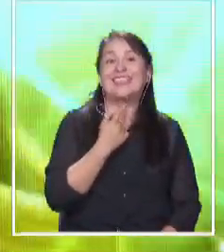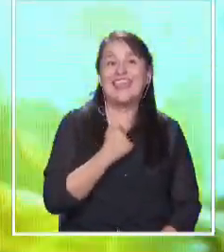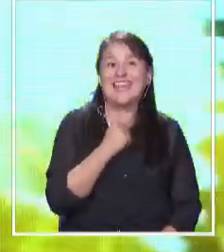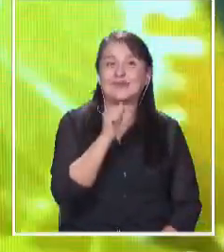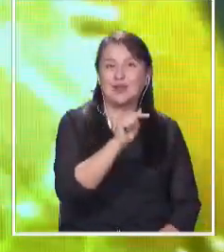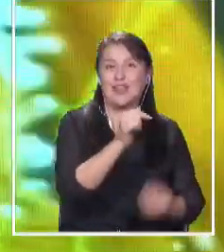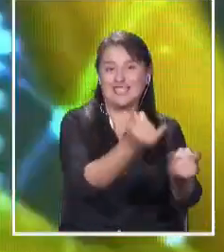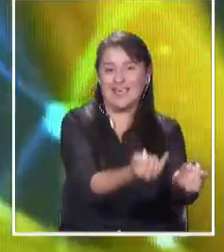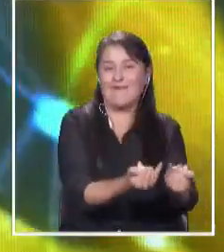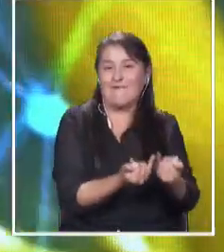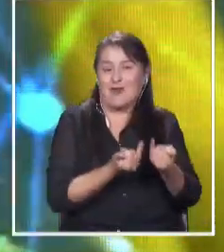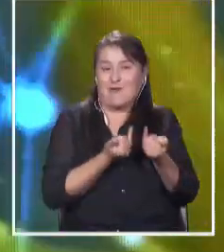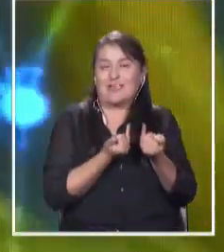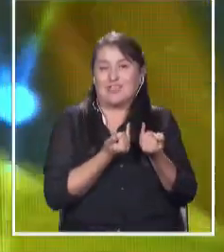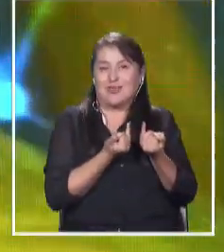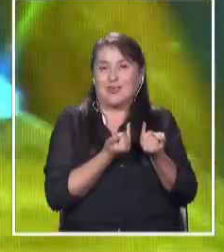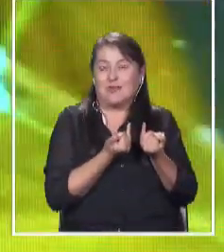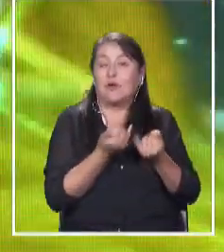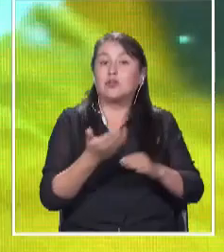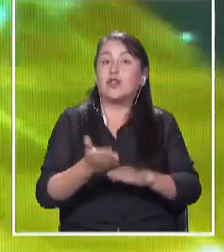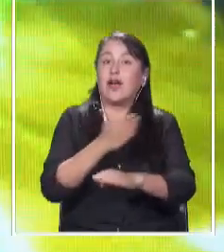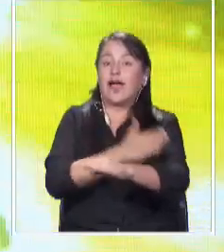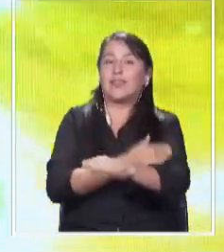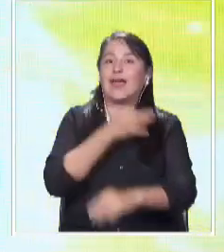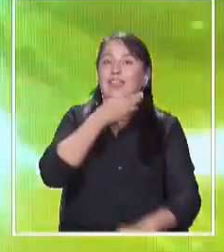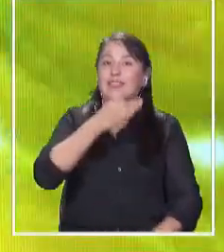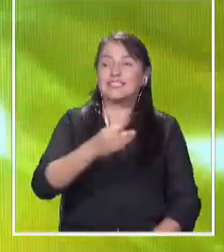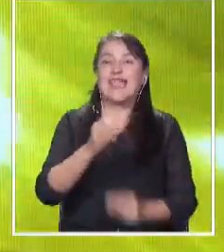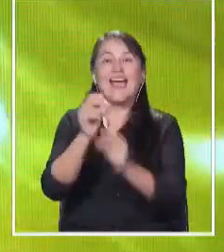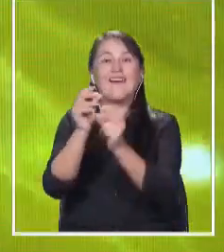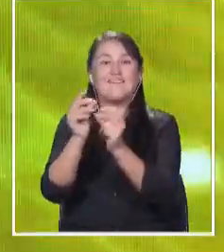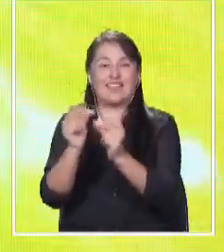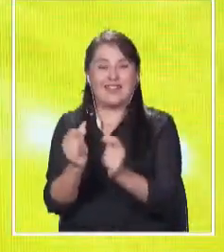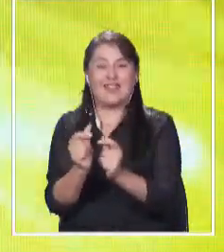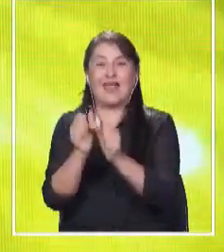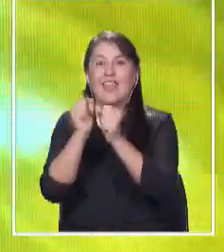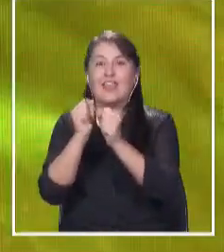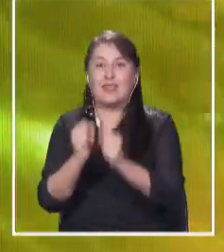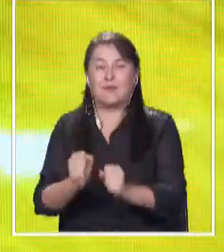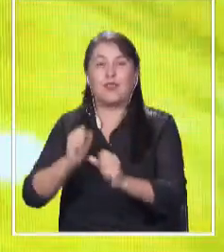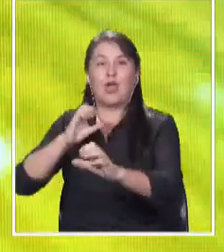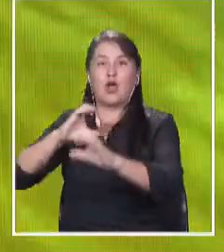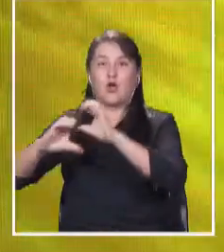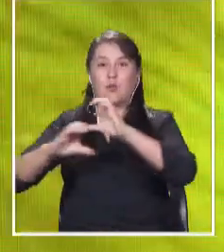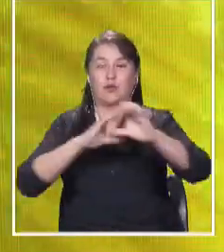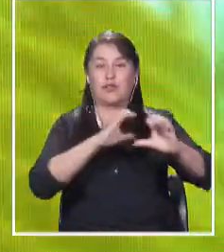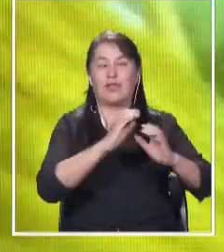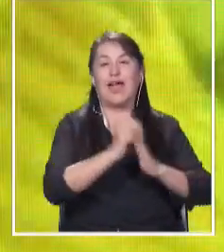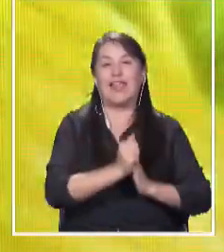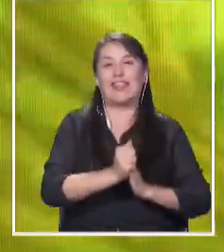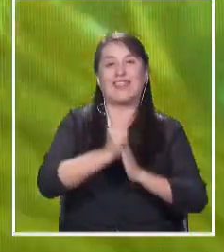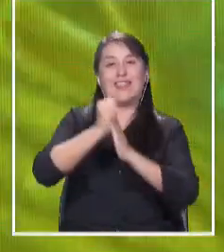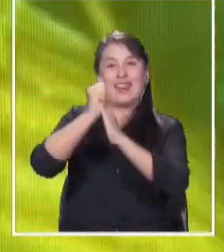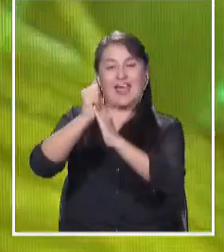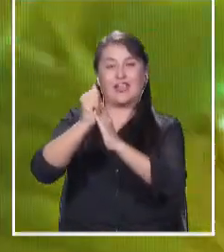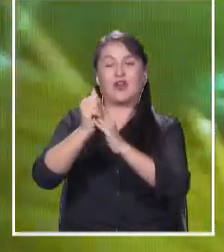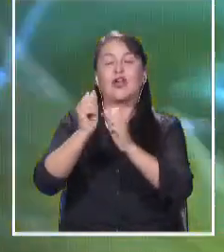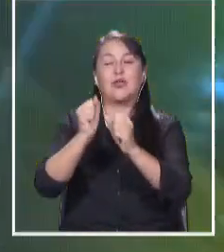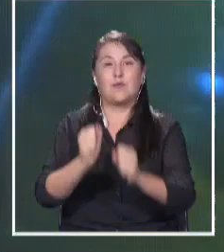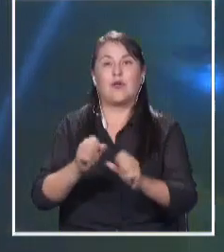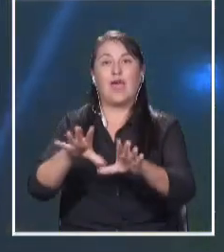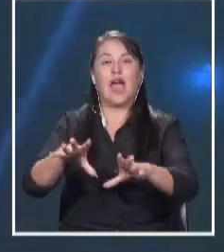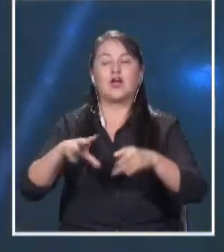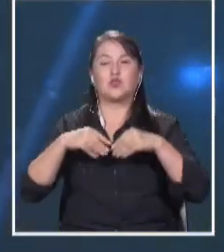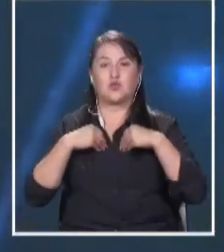que por eso hablaba antes también de estas habilidades de poder comunicar, de liderazgo y de asumir esa información para